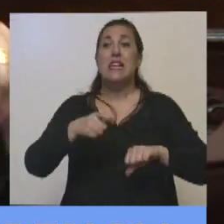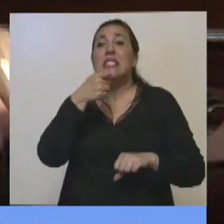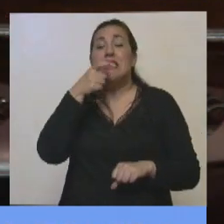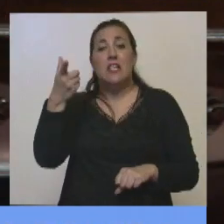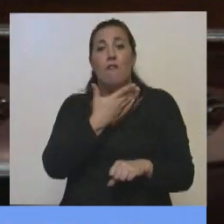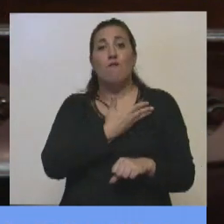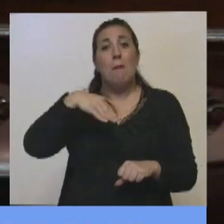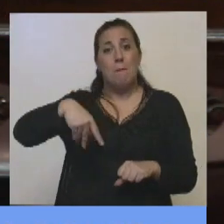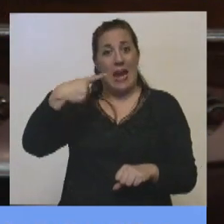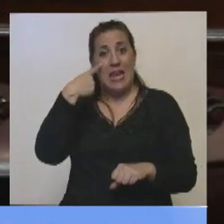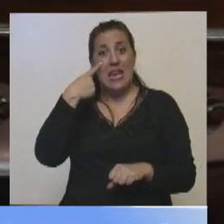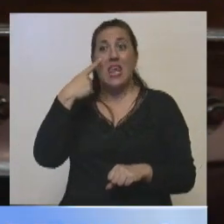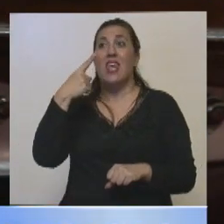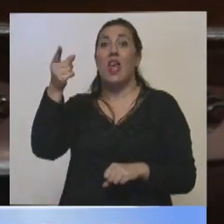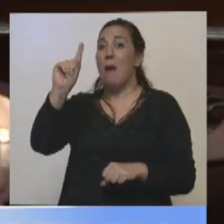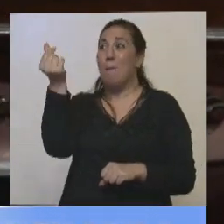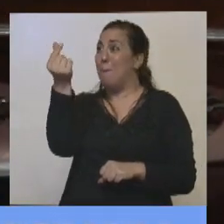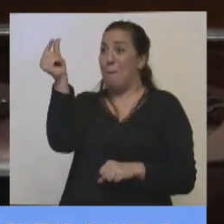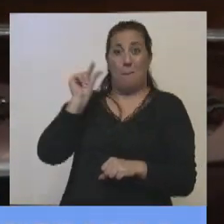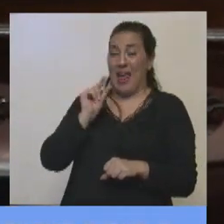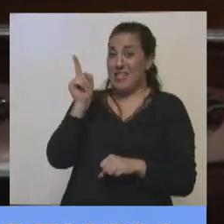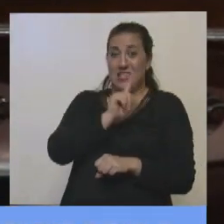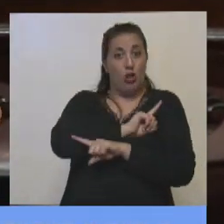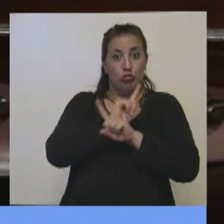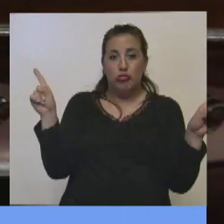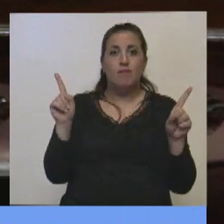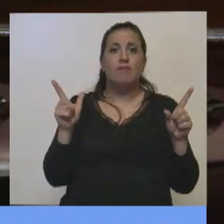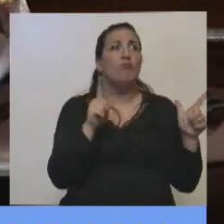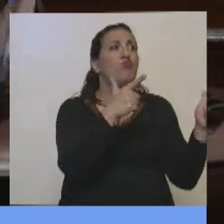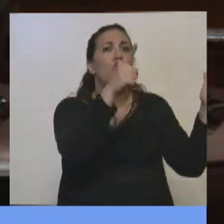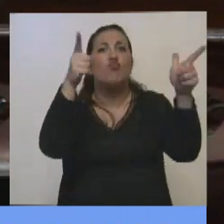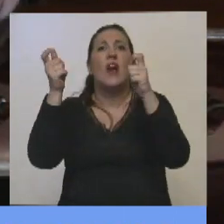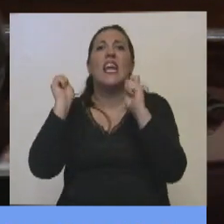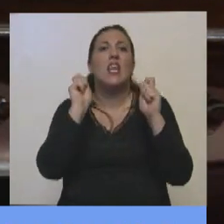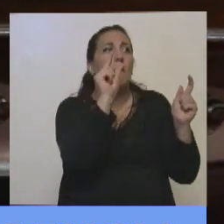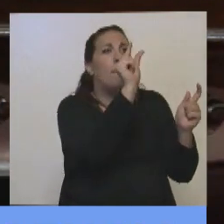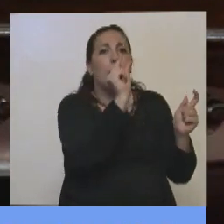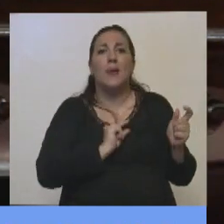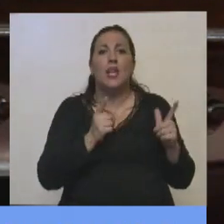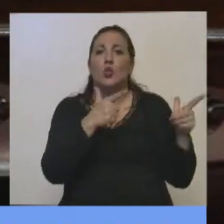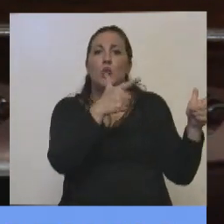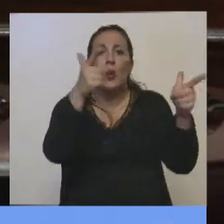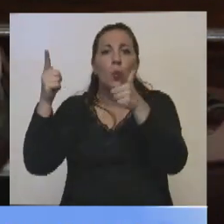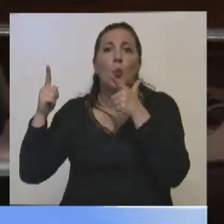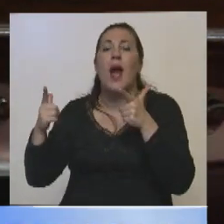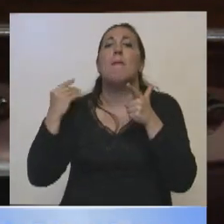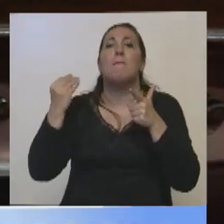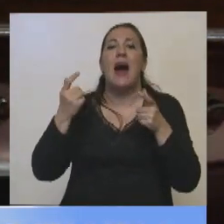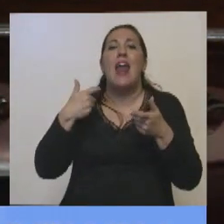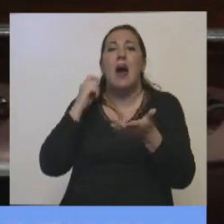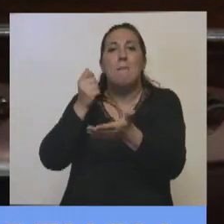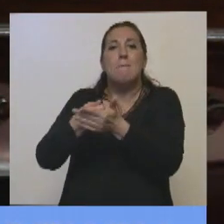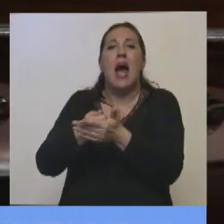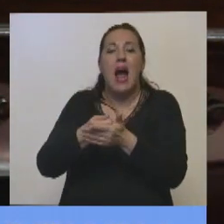monetario no nos prestaba plata no teníamos quien nos preste para renovar los vencimientos que operaban desde junio del